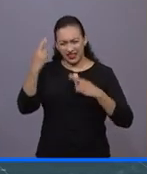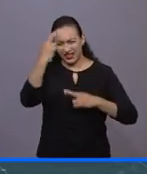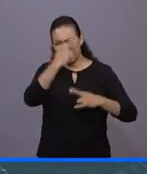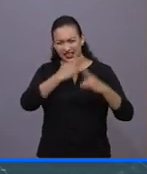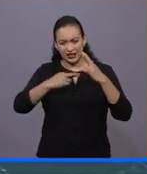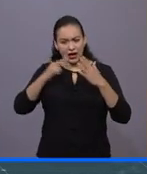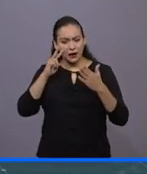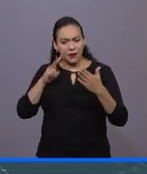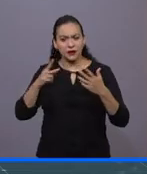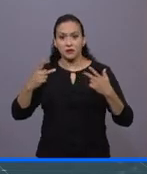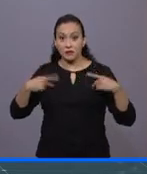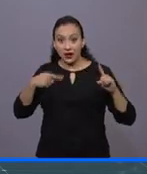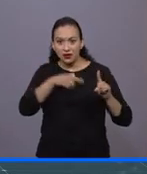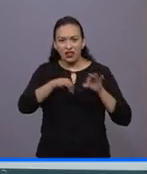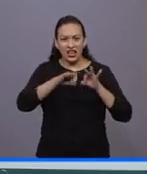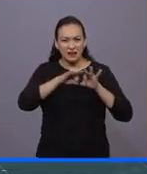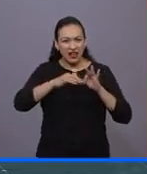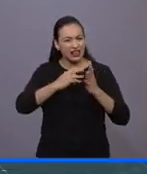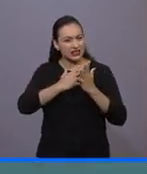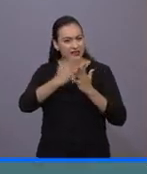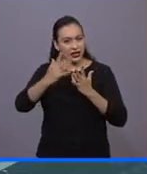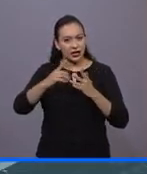la persona por la persona.